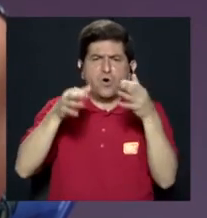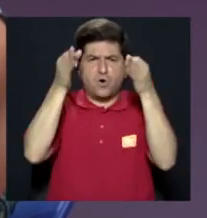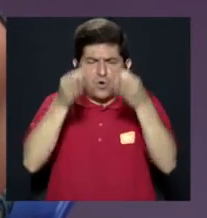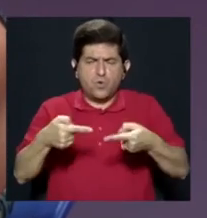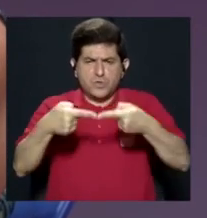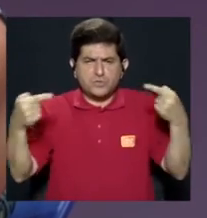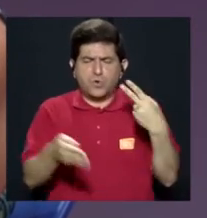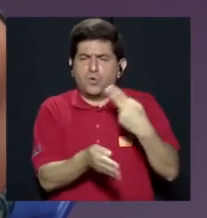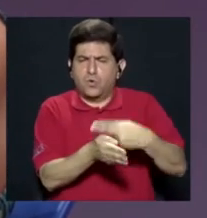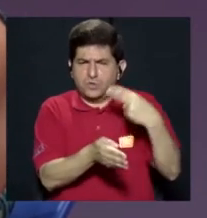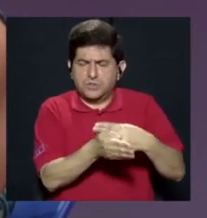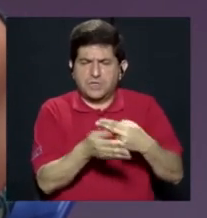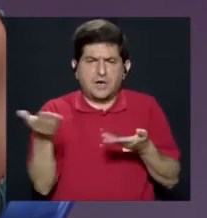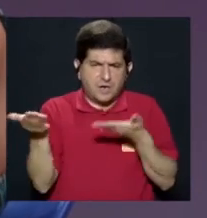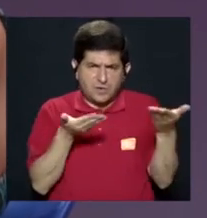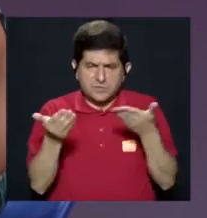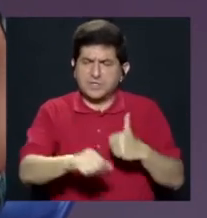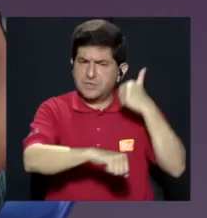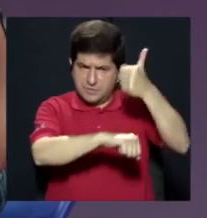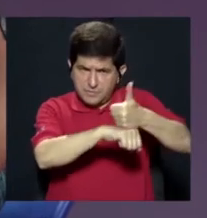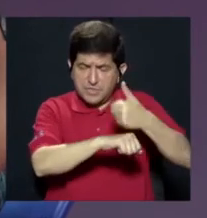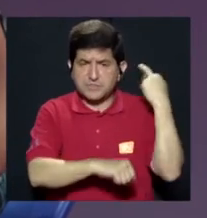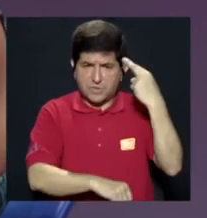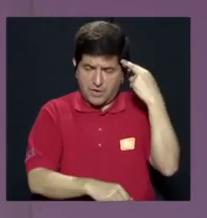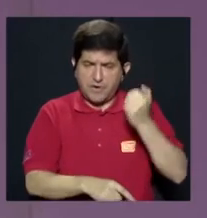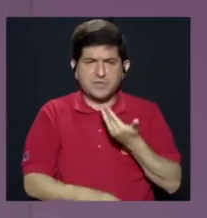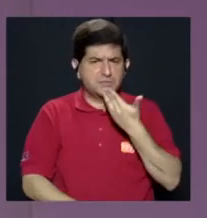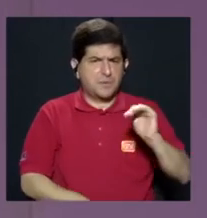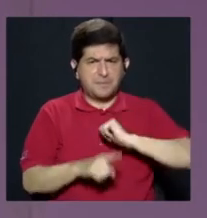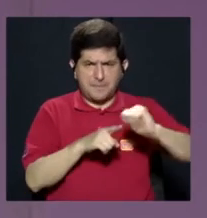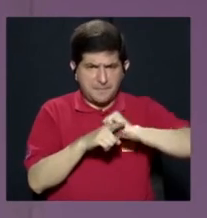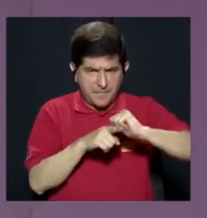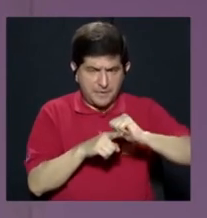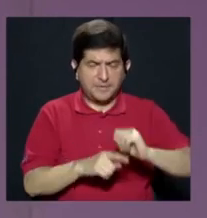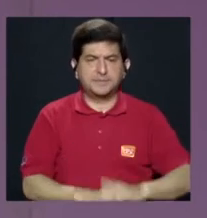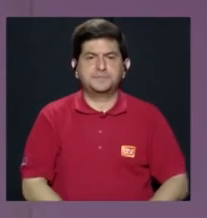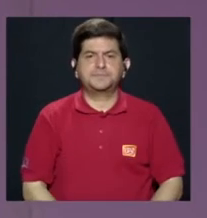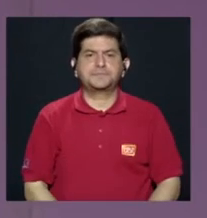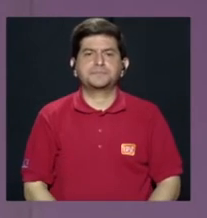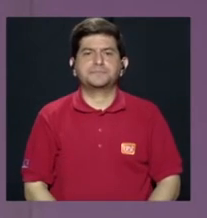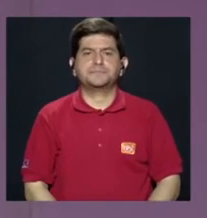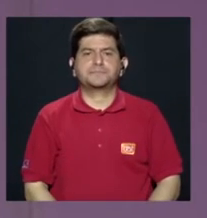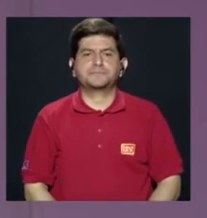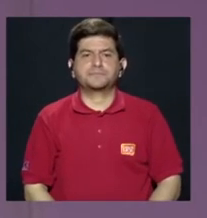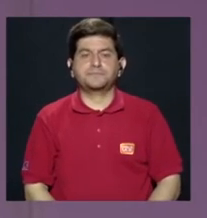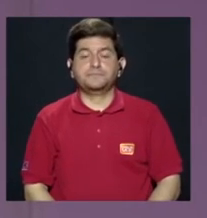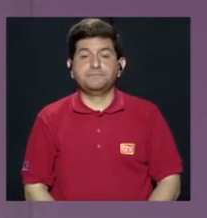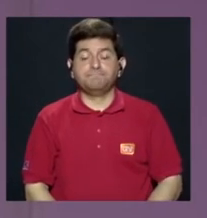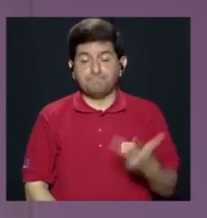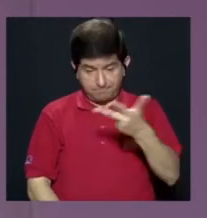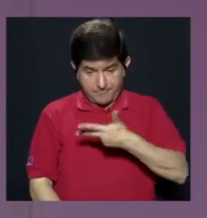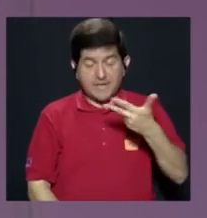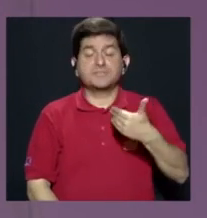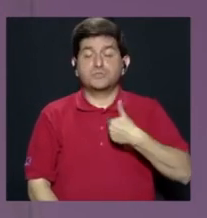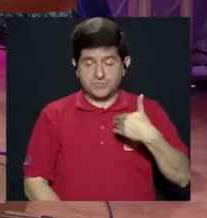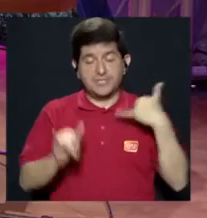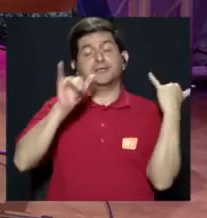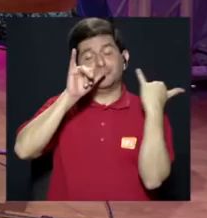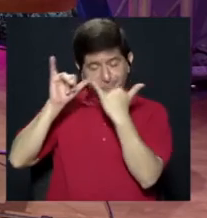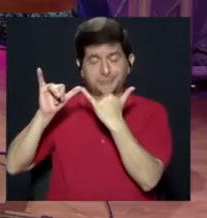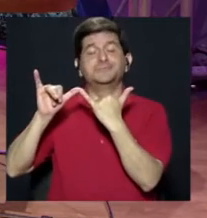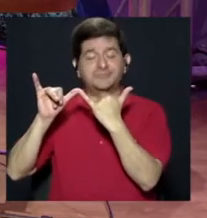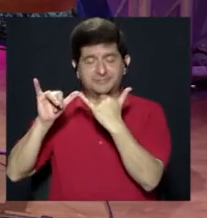contra algún hospital o servicio por una mala praxis? Bueno, estas tres servidoras tienen denuncia.